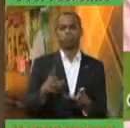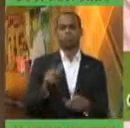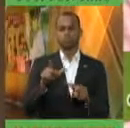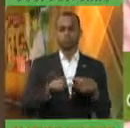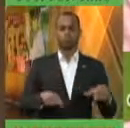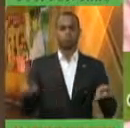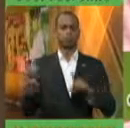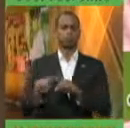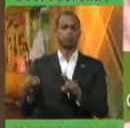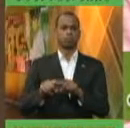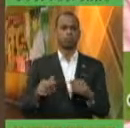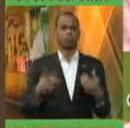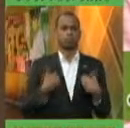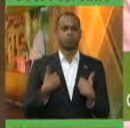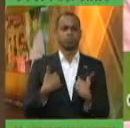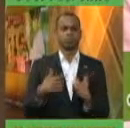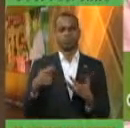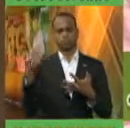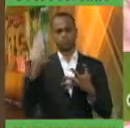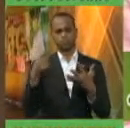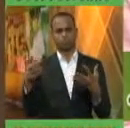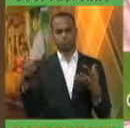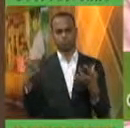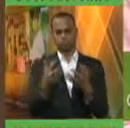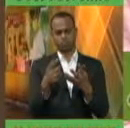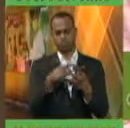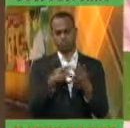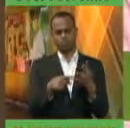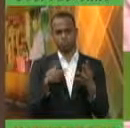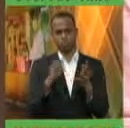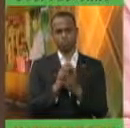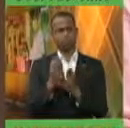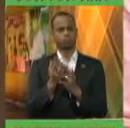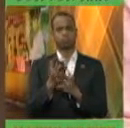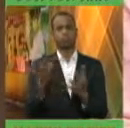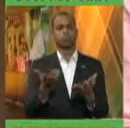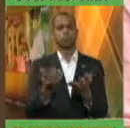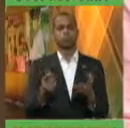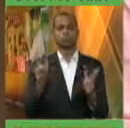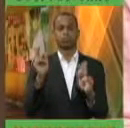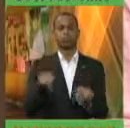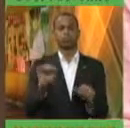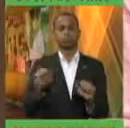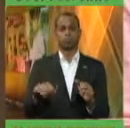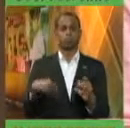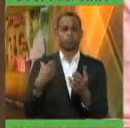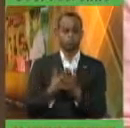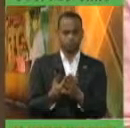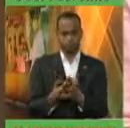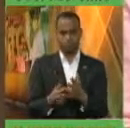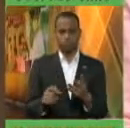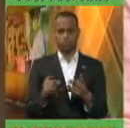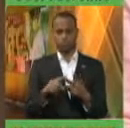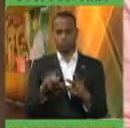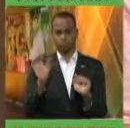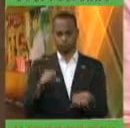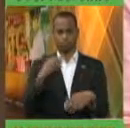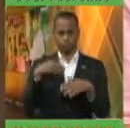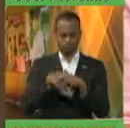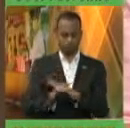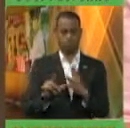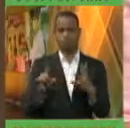los lugares porque hay cuatro cualidades que debe de cumplir la accesibilidad que es que la persona pueda llegar que la persona pueda entrar